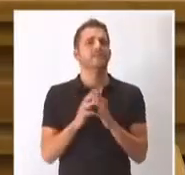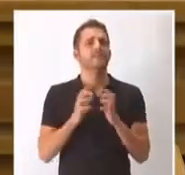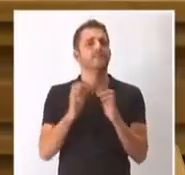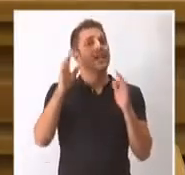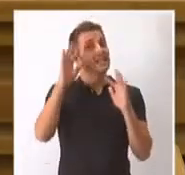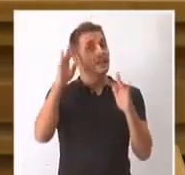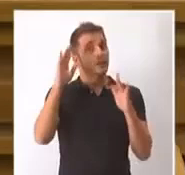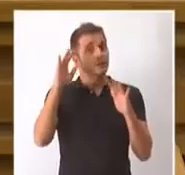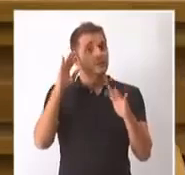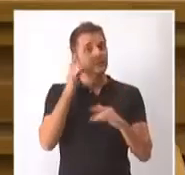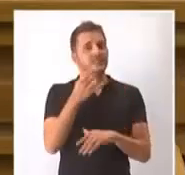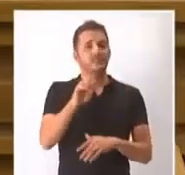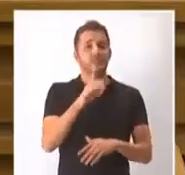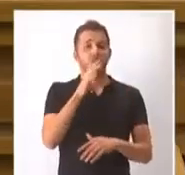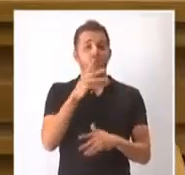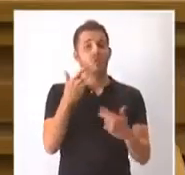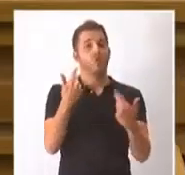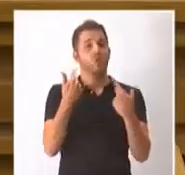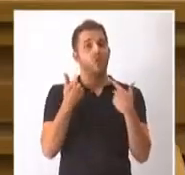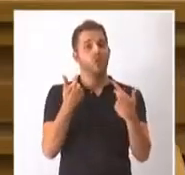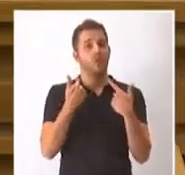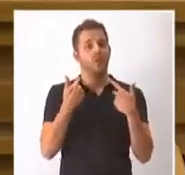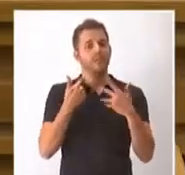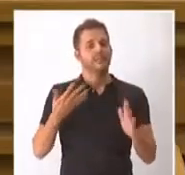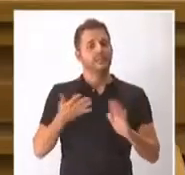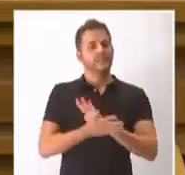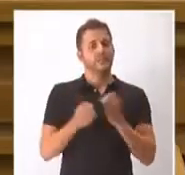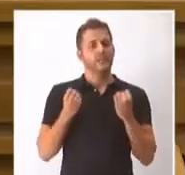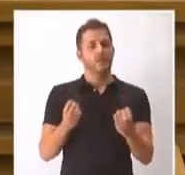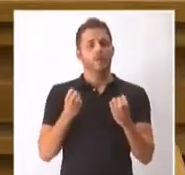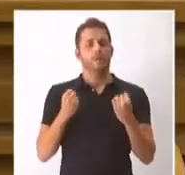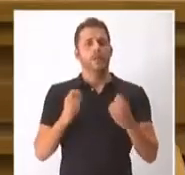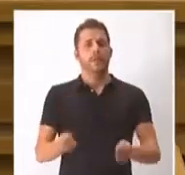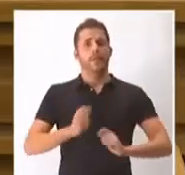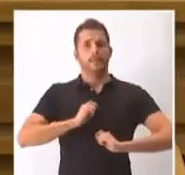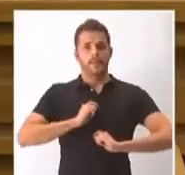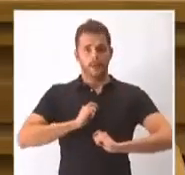incluso el dolor que hemos sufrido nos ha reforzado a mí mucho para